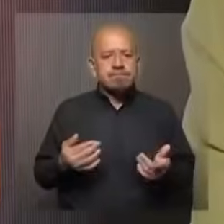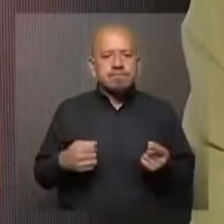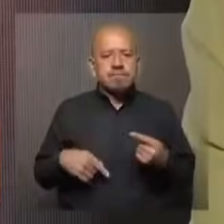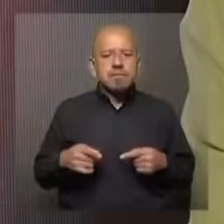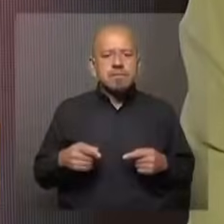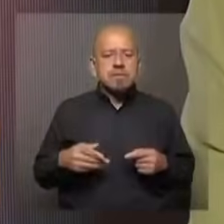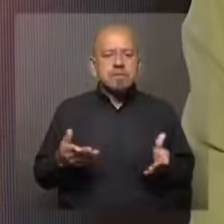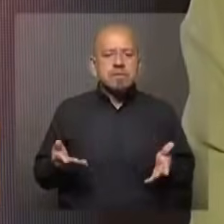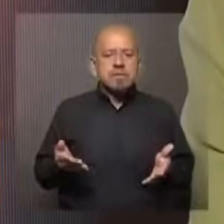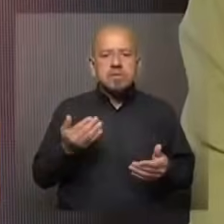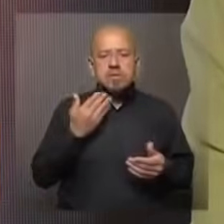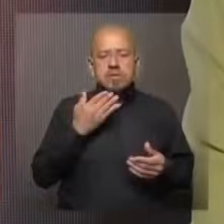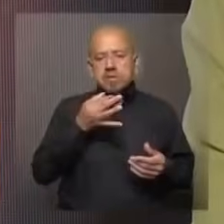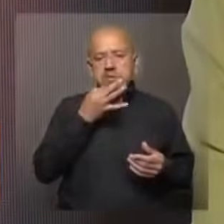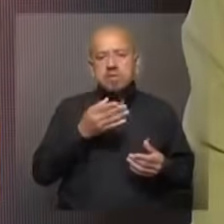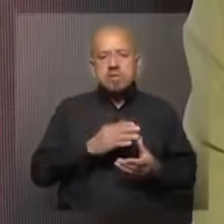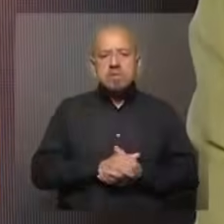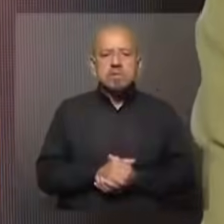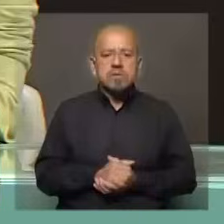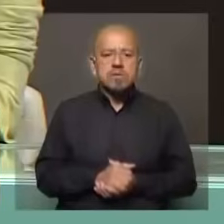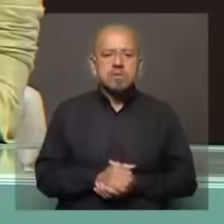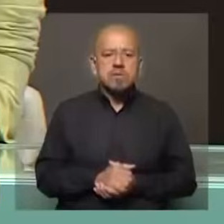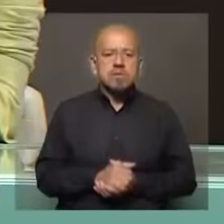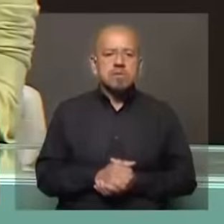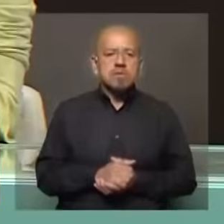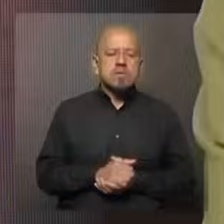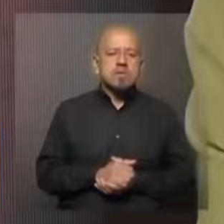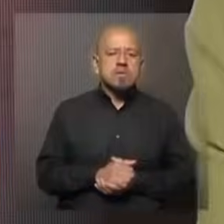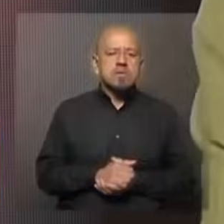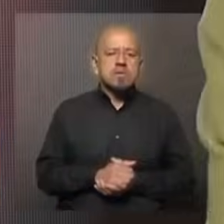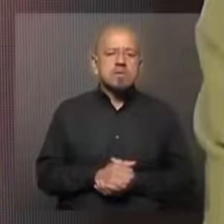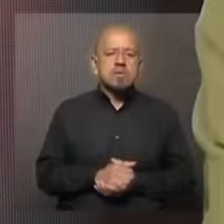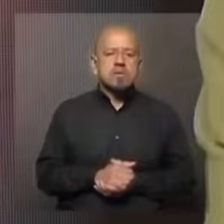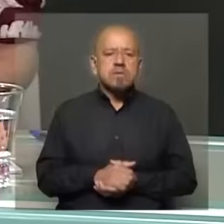no sé qué decirte. En realidad, bueno, sí sé qué decirte, pero no puedo decirlo al aire.